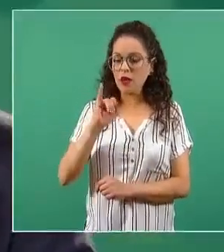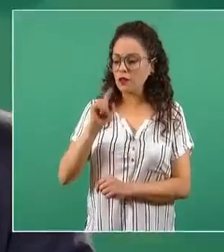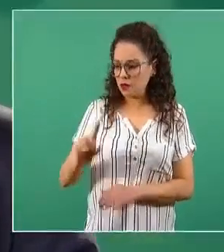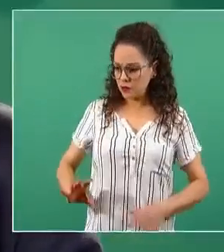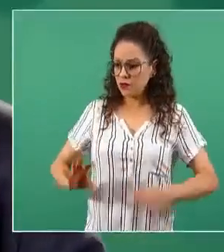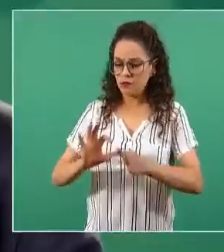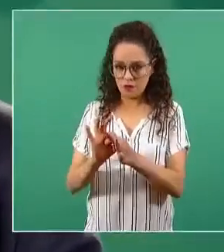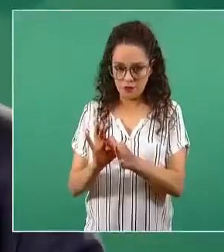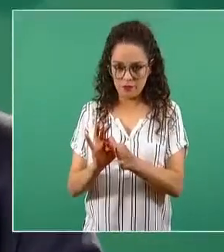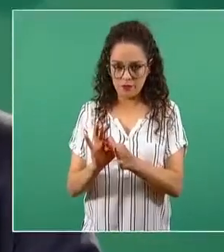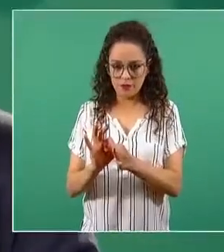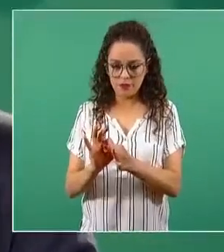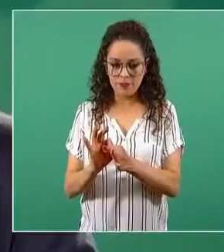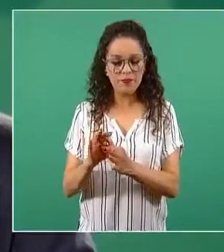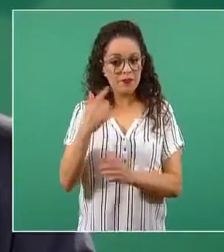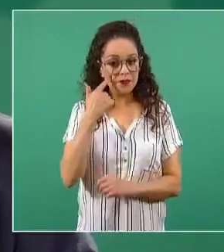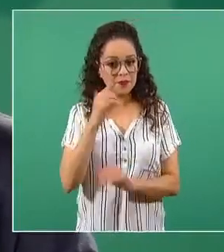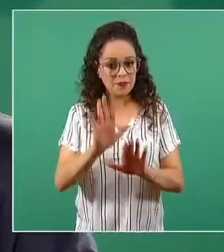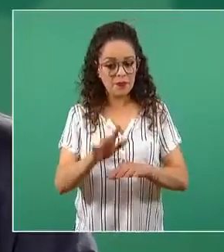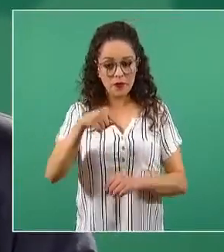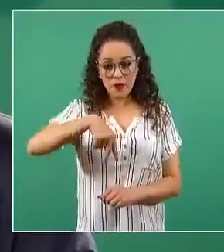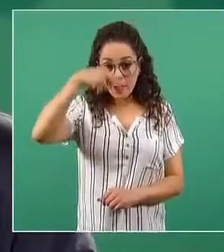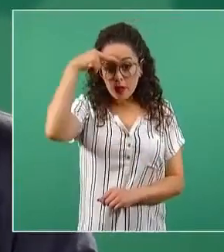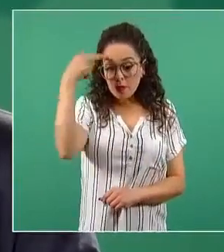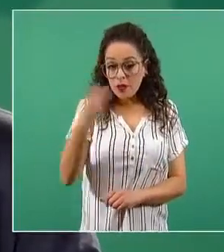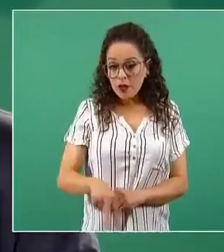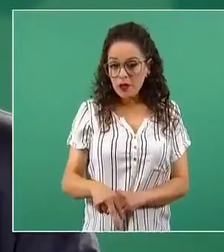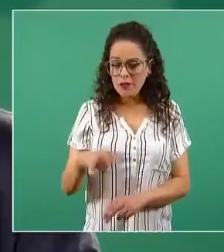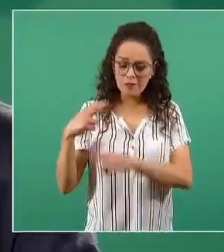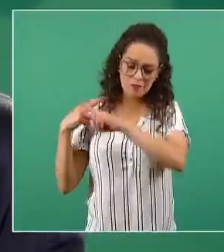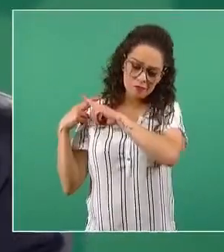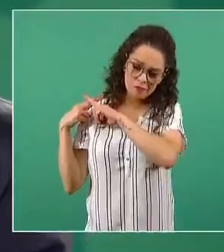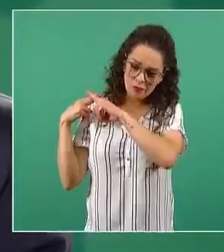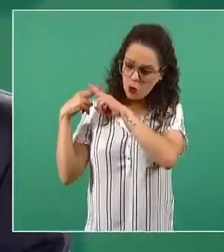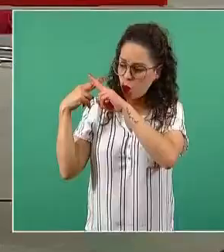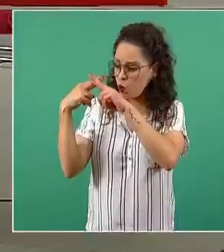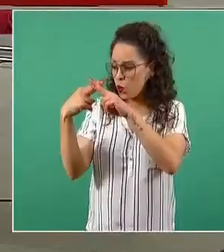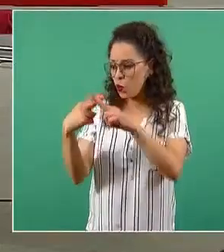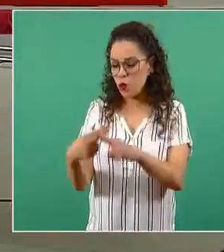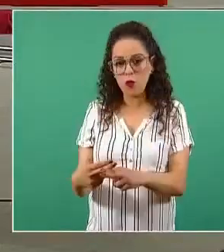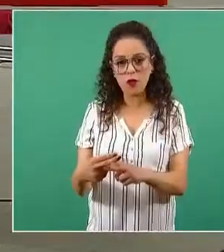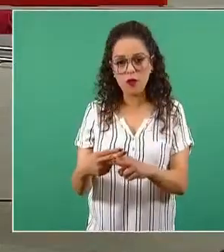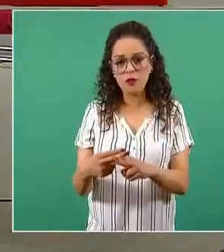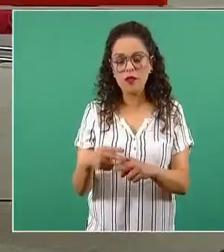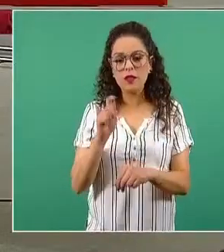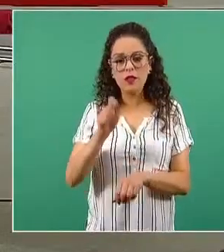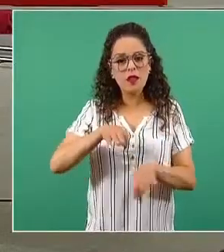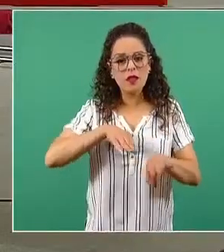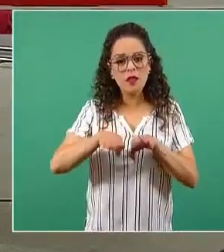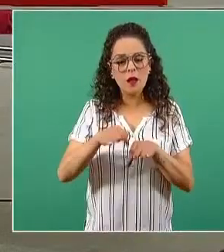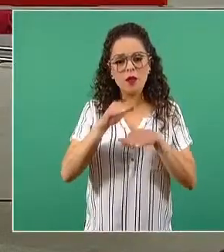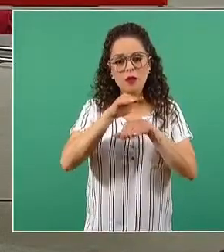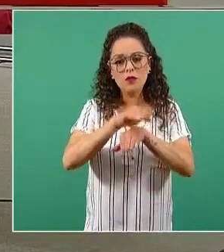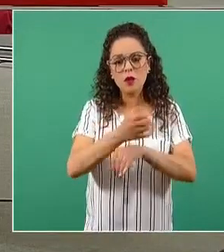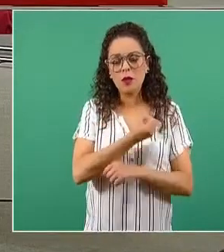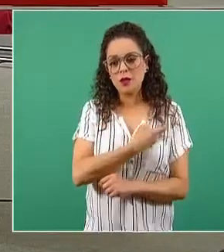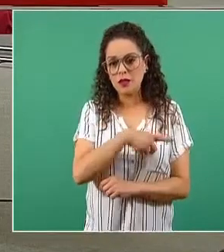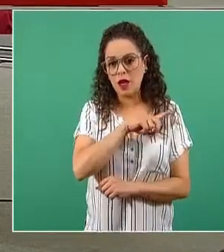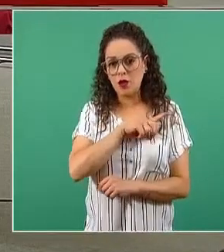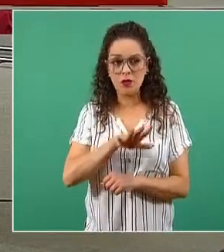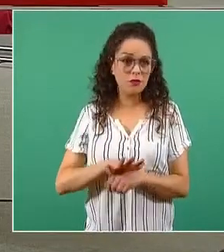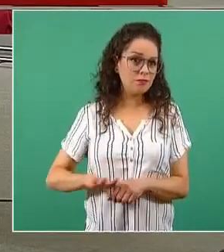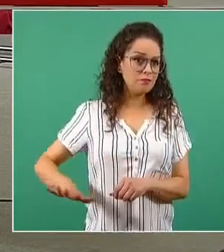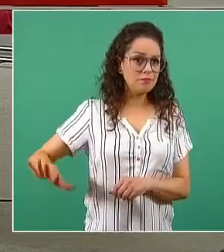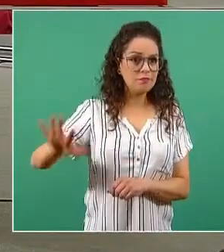autorizaciones. México tiene una historia de trabajo en salud pública que